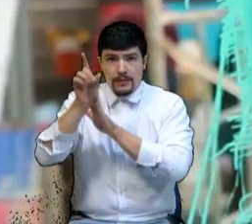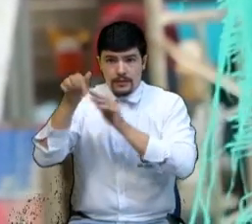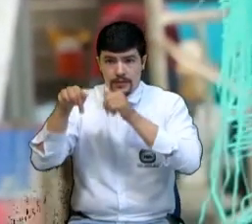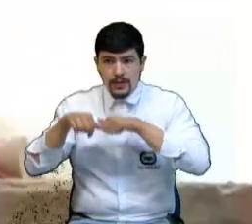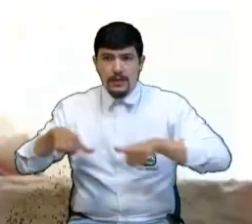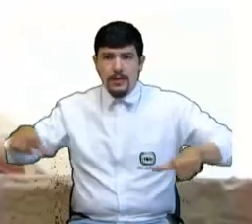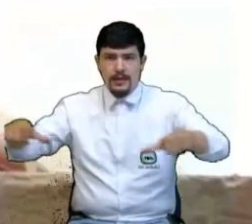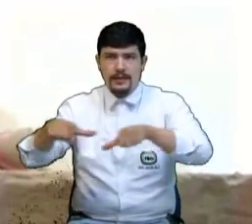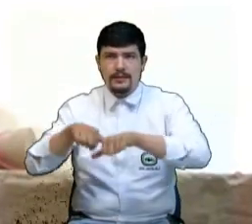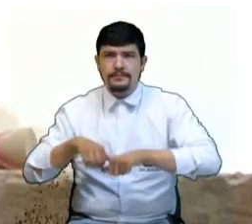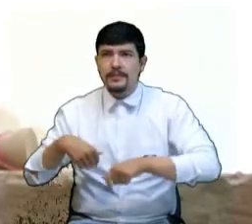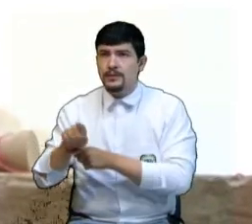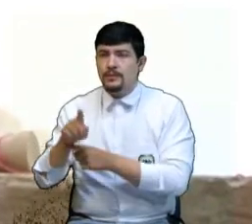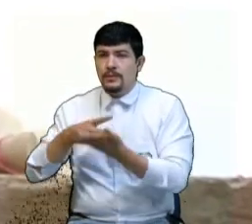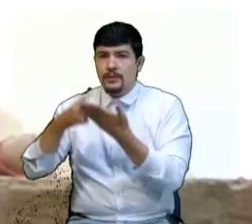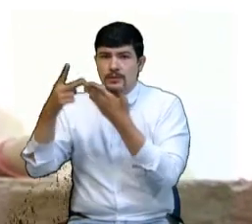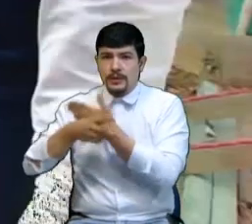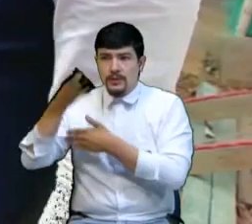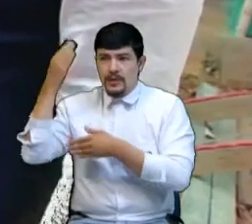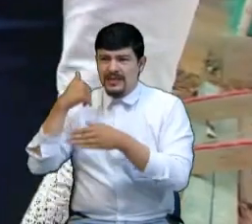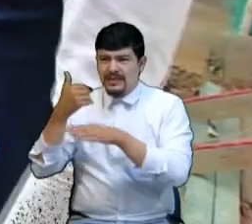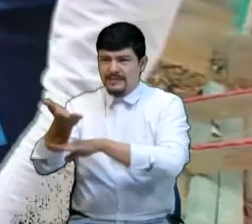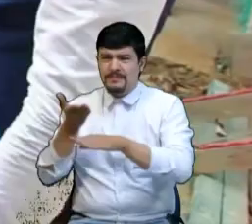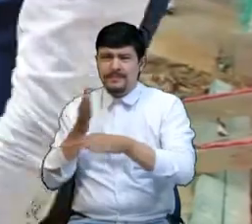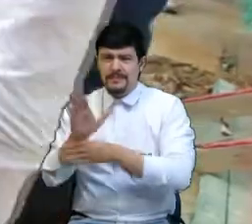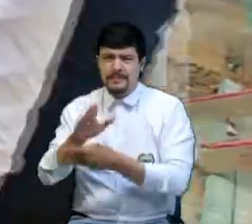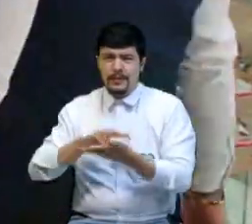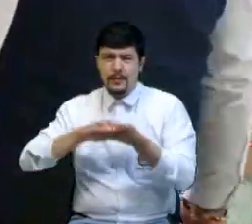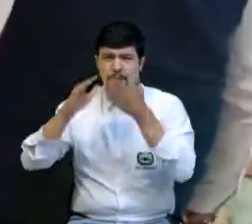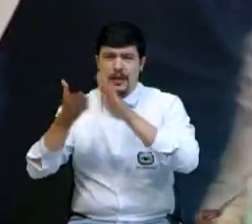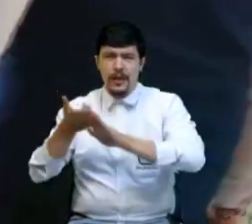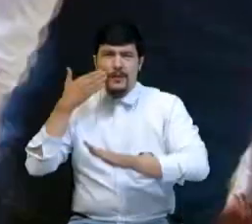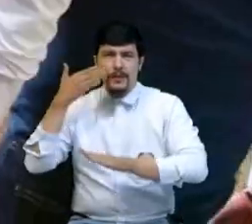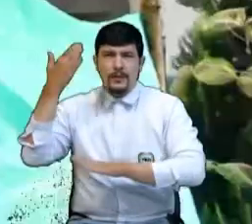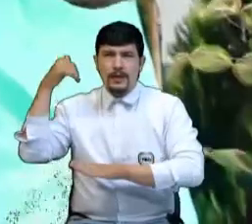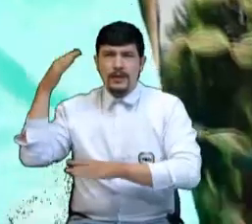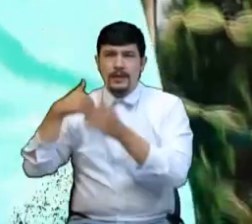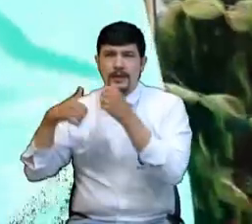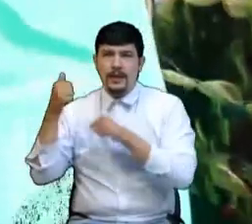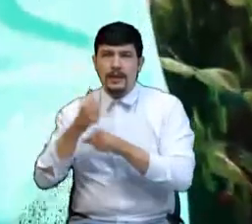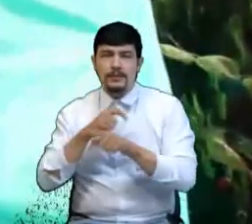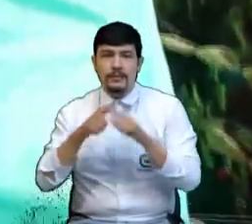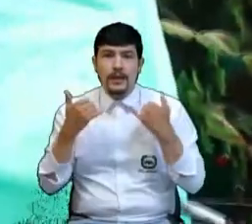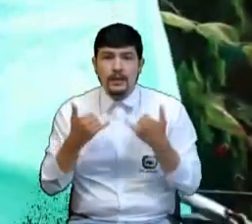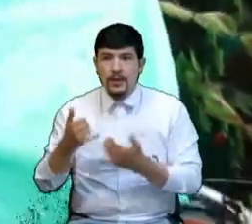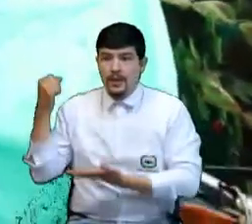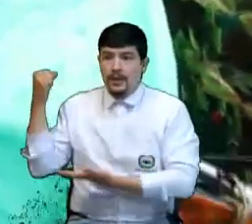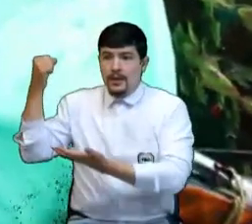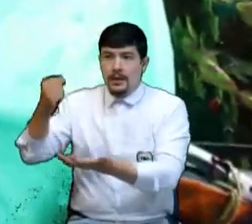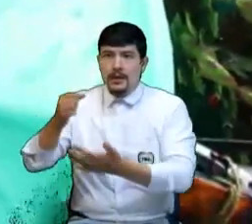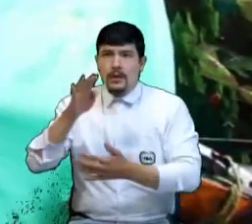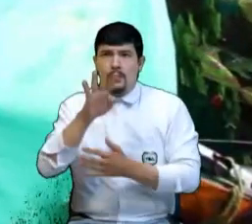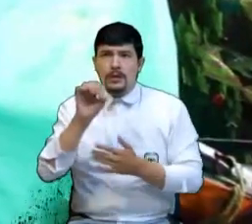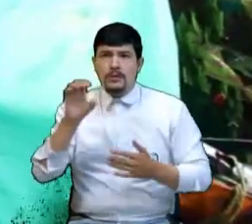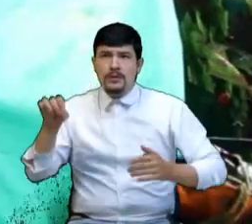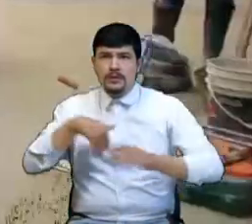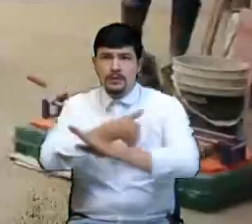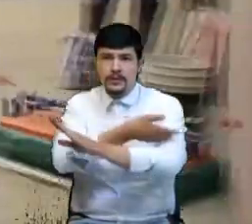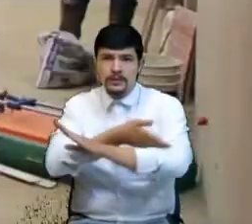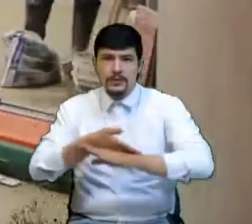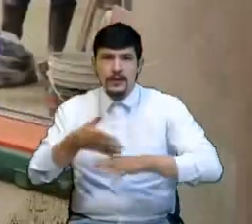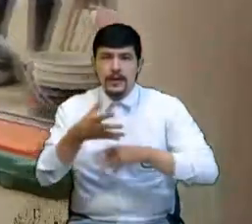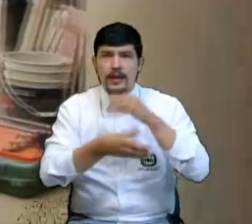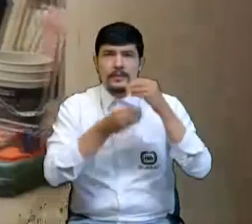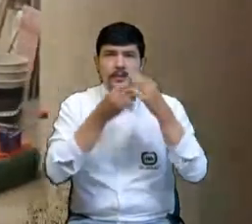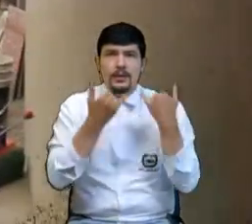que teníamos en esta zona este proyecto que había sido solicitado por la comunidad desde hace varios años cuenta con una inversión de 400 millones de pesos